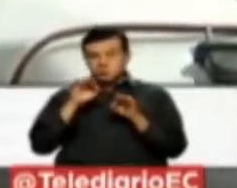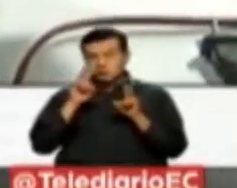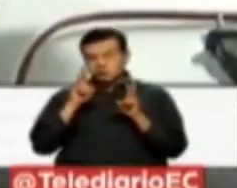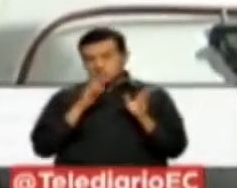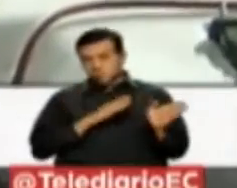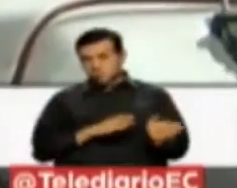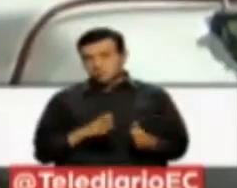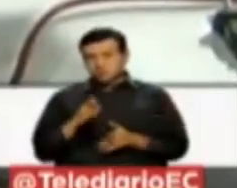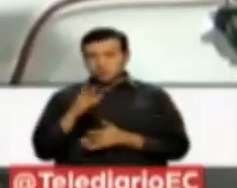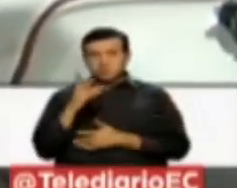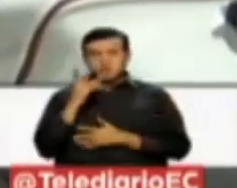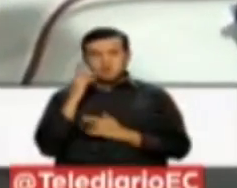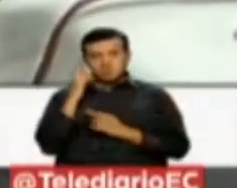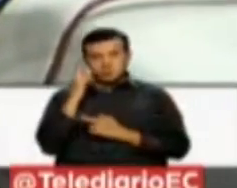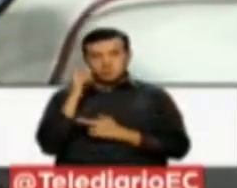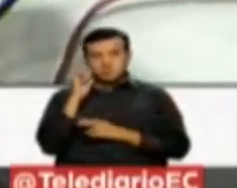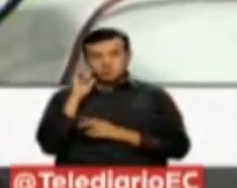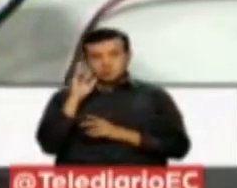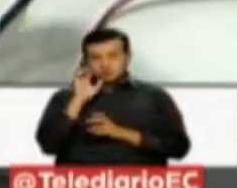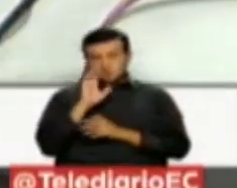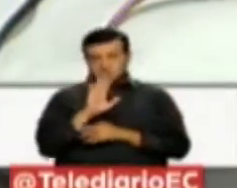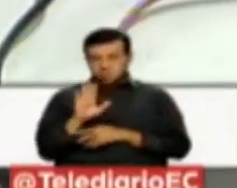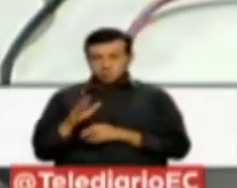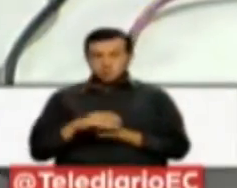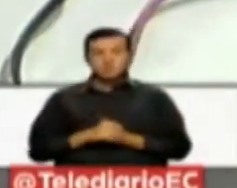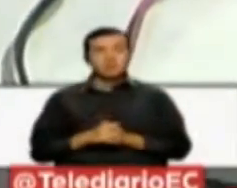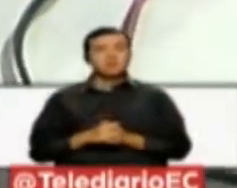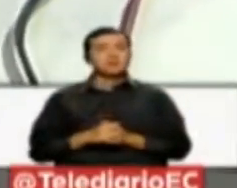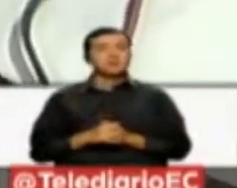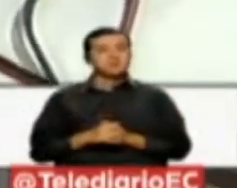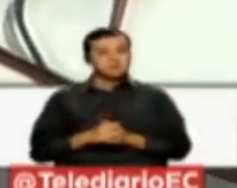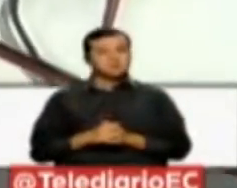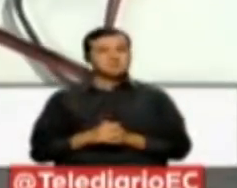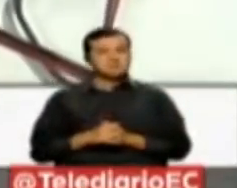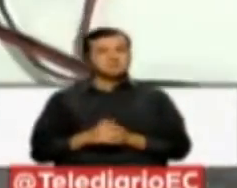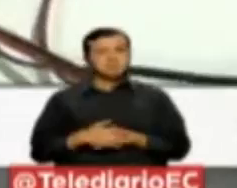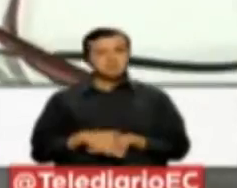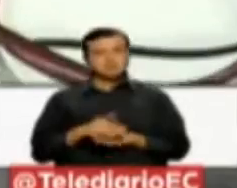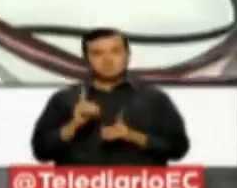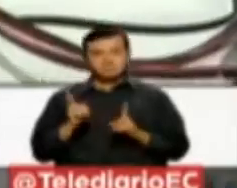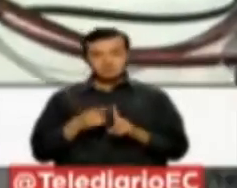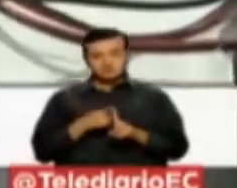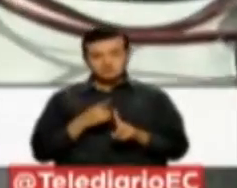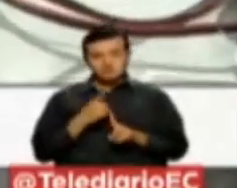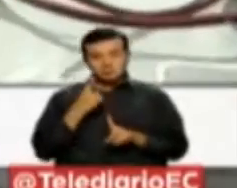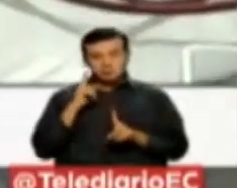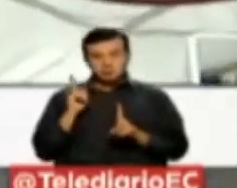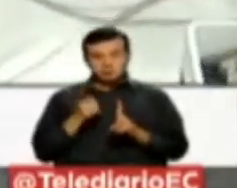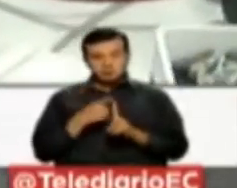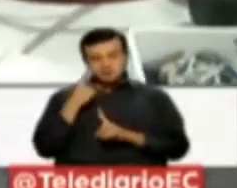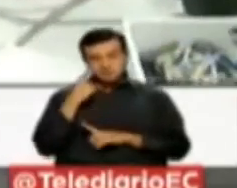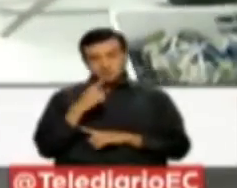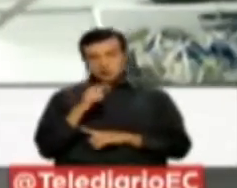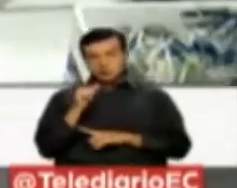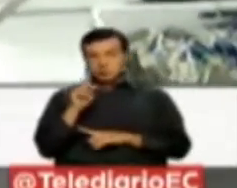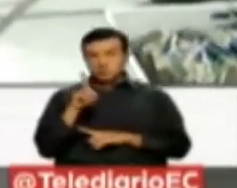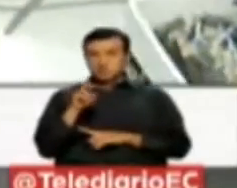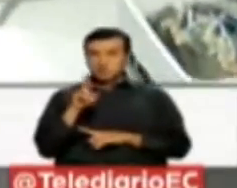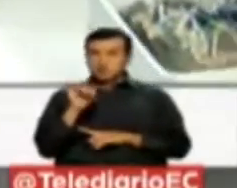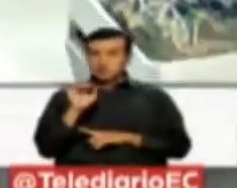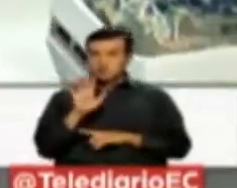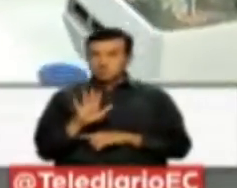eso y esperamos ya poder conversar con ustedes. Perfecto. Voy a terminar esta primera salida, Andrés, si me puedes acompañar un